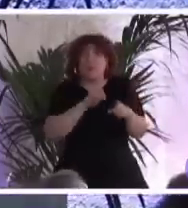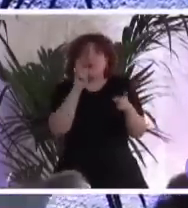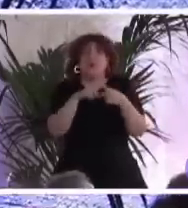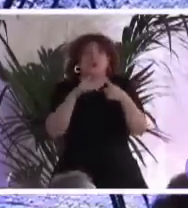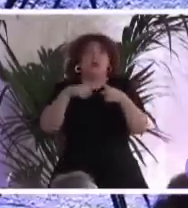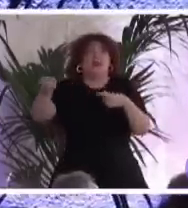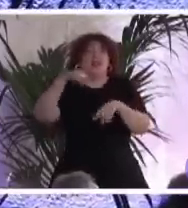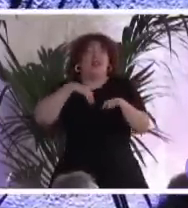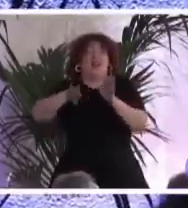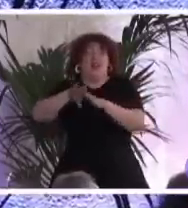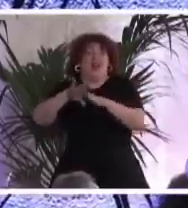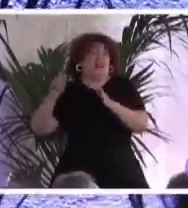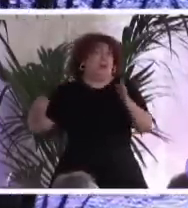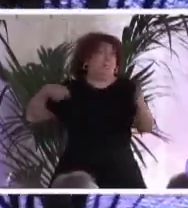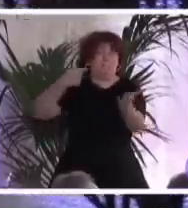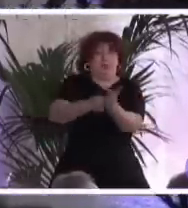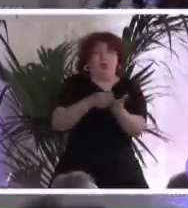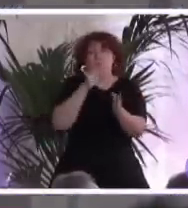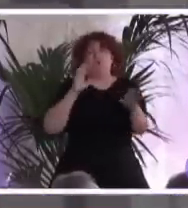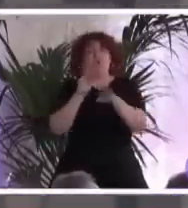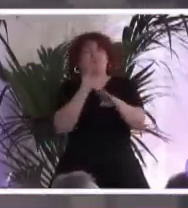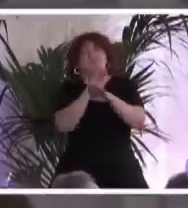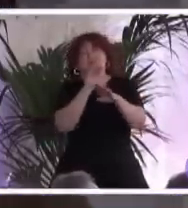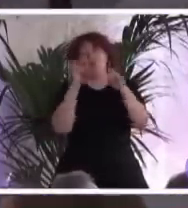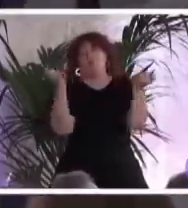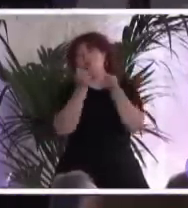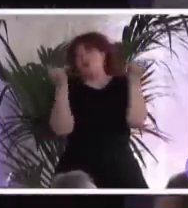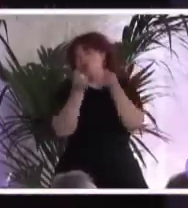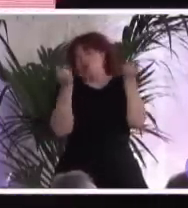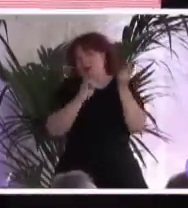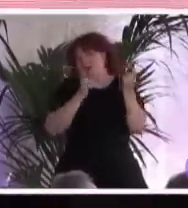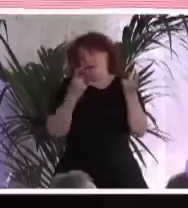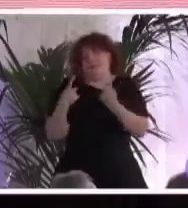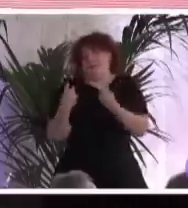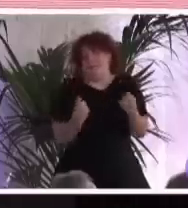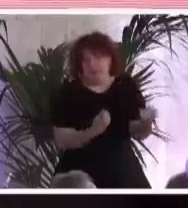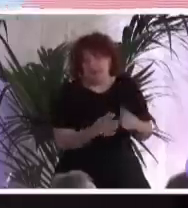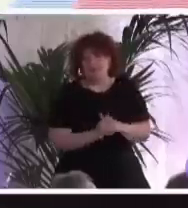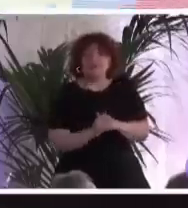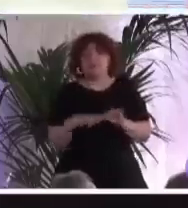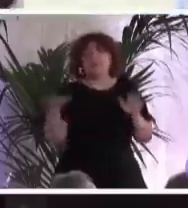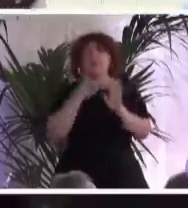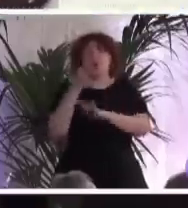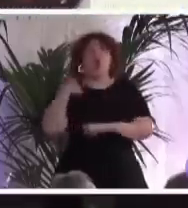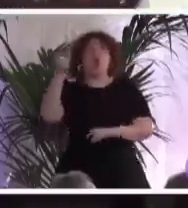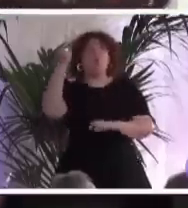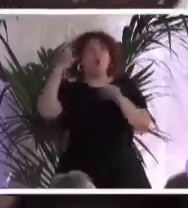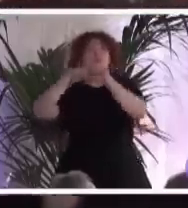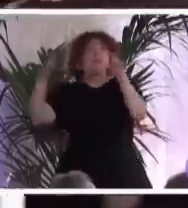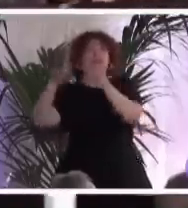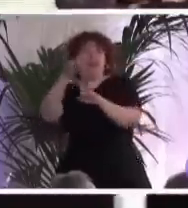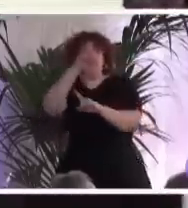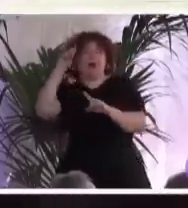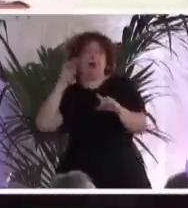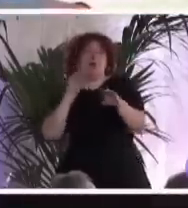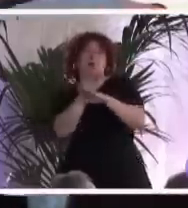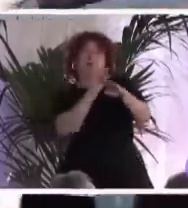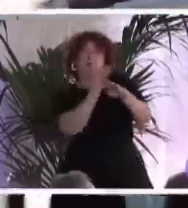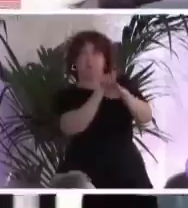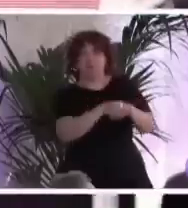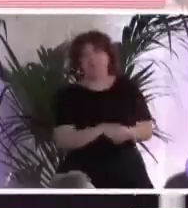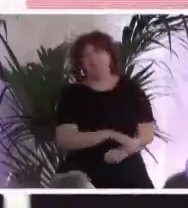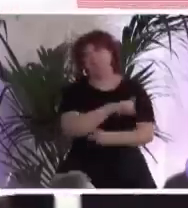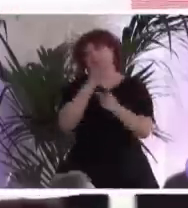están comprados por la derecha porque dependen de su publicidad institucional y porque son básicamente brazos mediáticos del poder empresarial de Madrid y otros